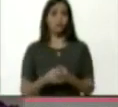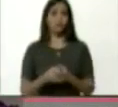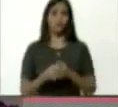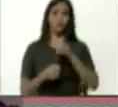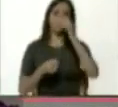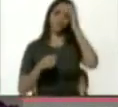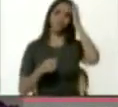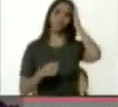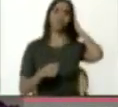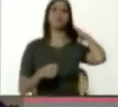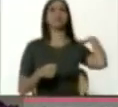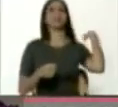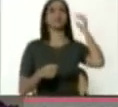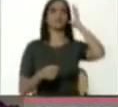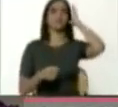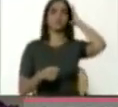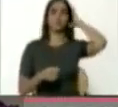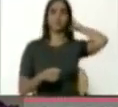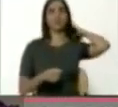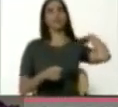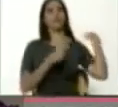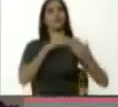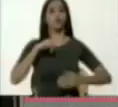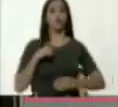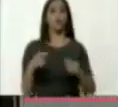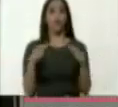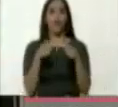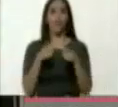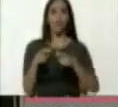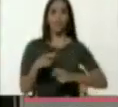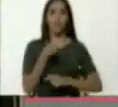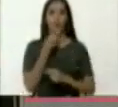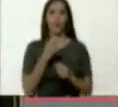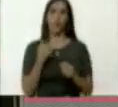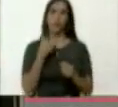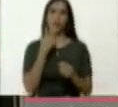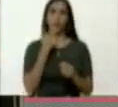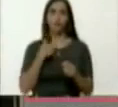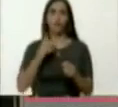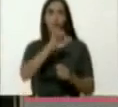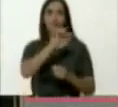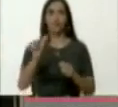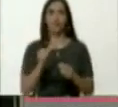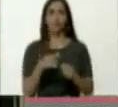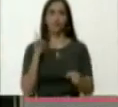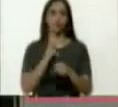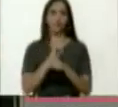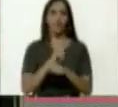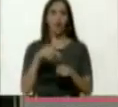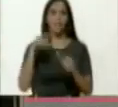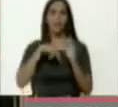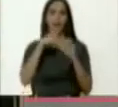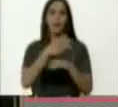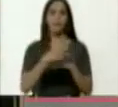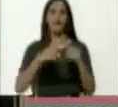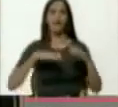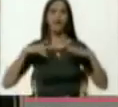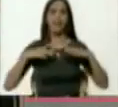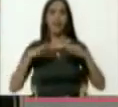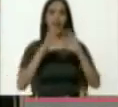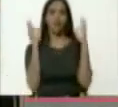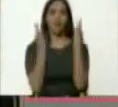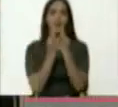Así porque sí. Nosotros por eso menos mal somos un equipo multifacético. Si no, por ejemplo, yo la otra semana no voy a venir al programa porque me voy de vacaciones con la